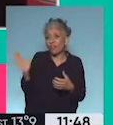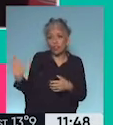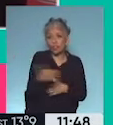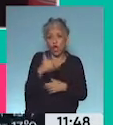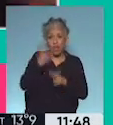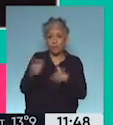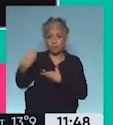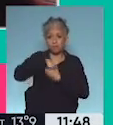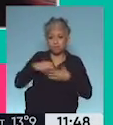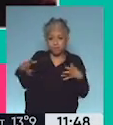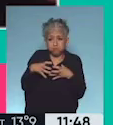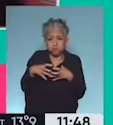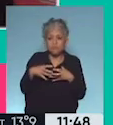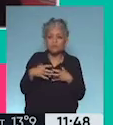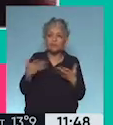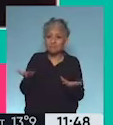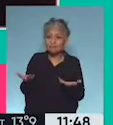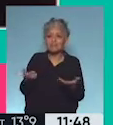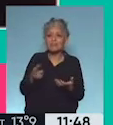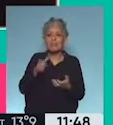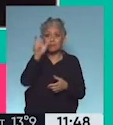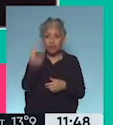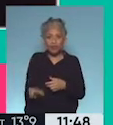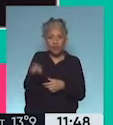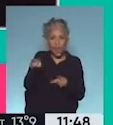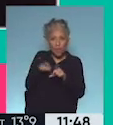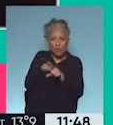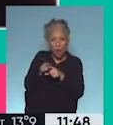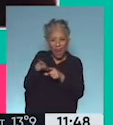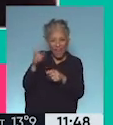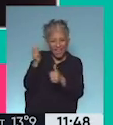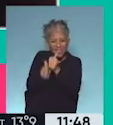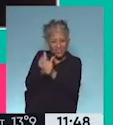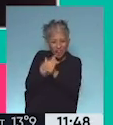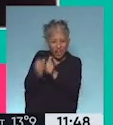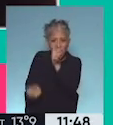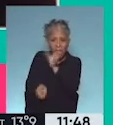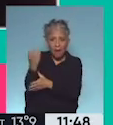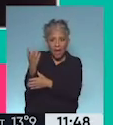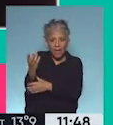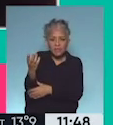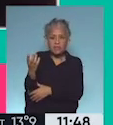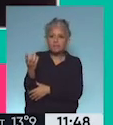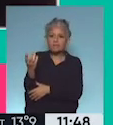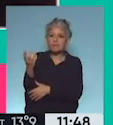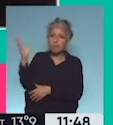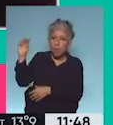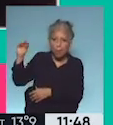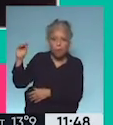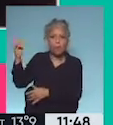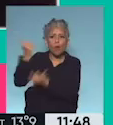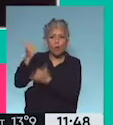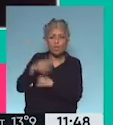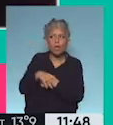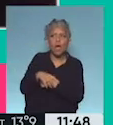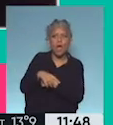estas que de golpe van apareciendo en los siglos, en cada lugar, en cada zona de la Tierra, nos llevan a preguntarnos qué hacemos con lo que